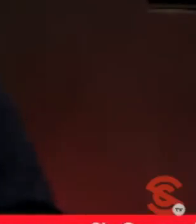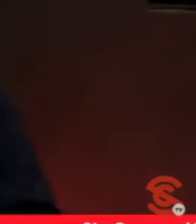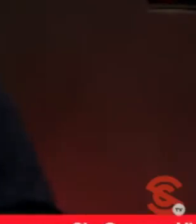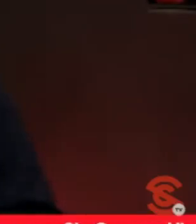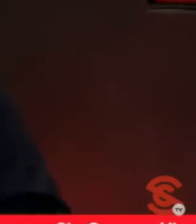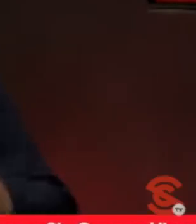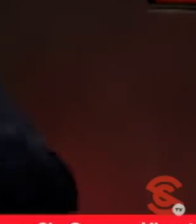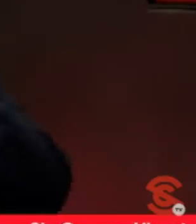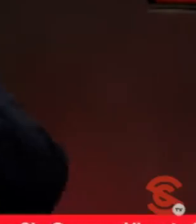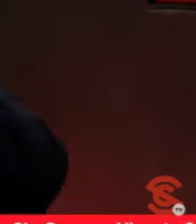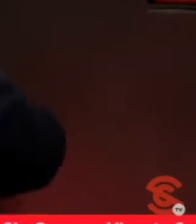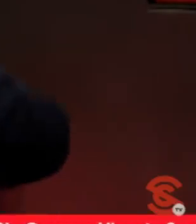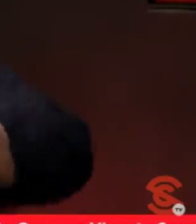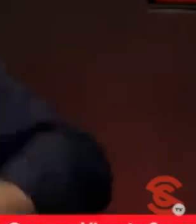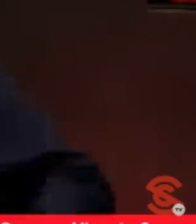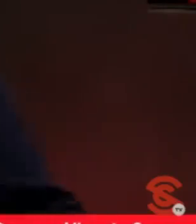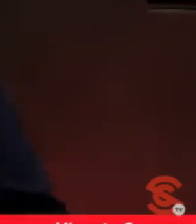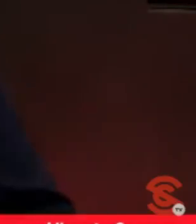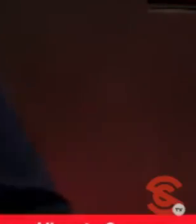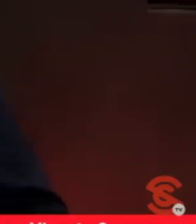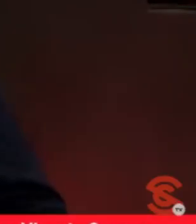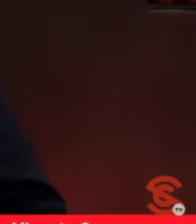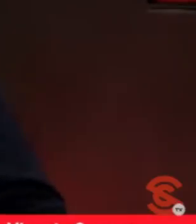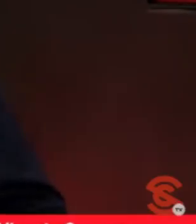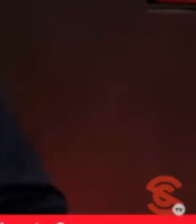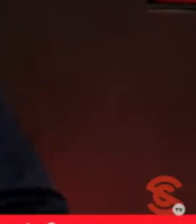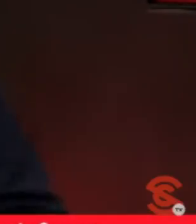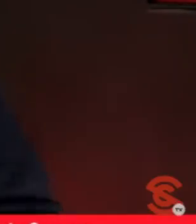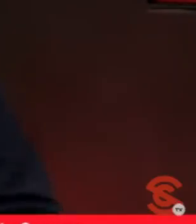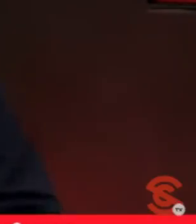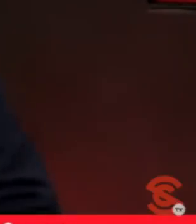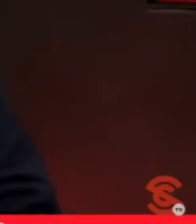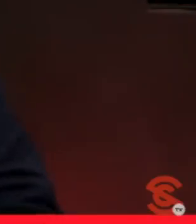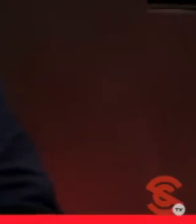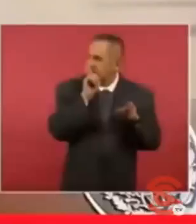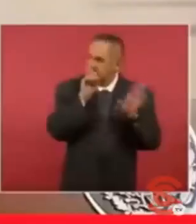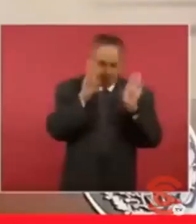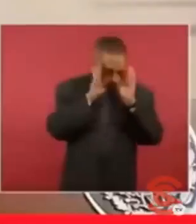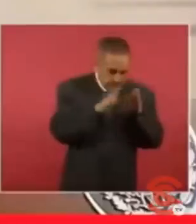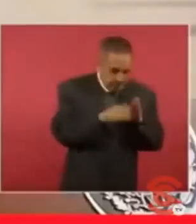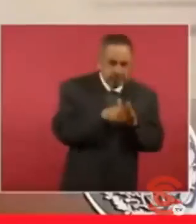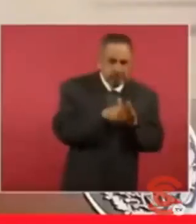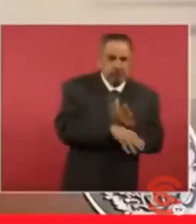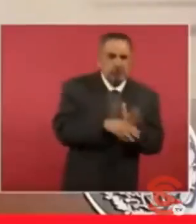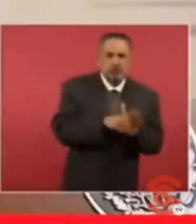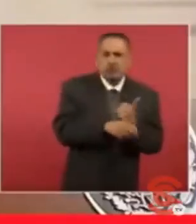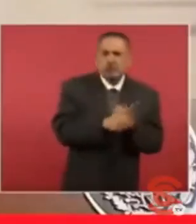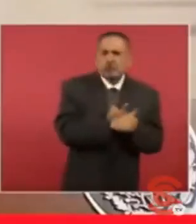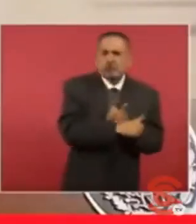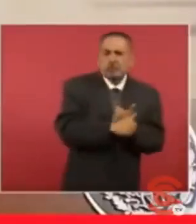Bueno, se refirió a Reyes Heroles, ¿eh? Y esto fue lo que dijo el presidente en la mañanera.